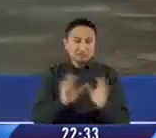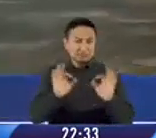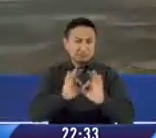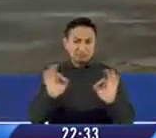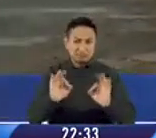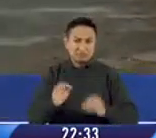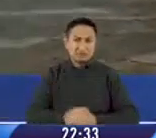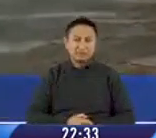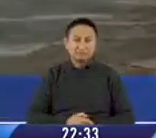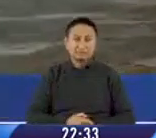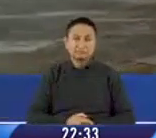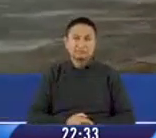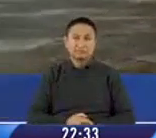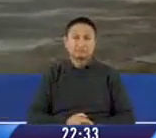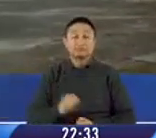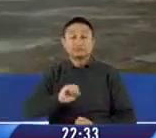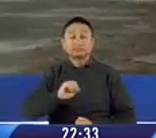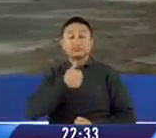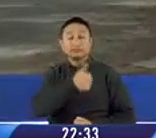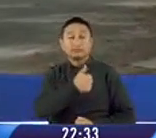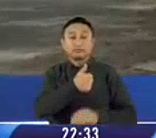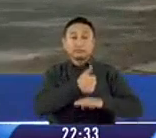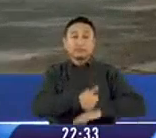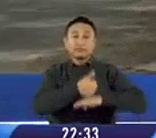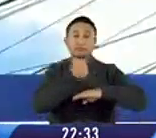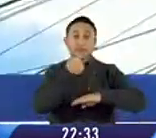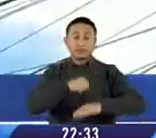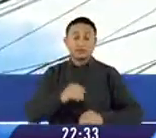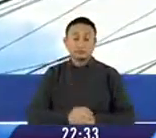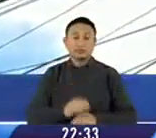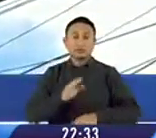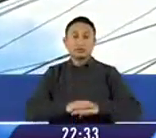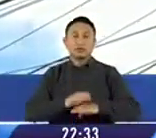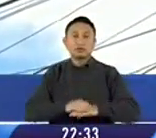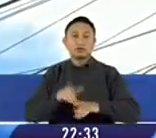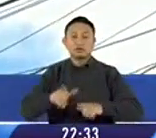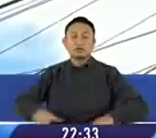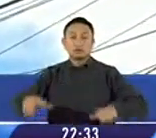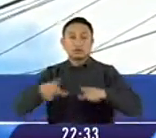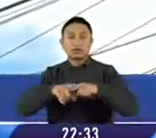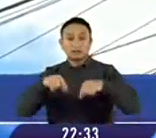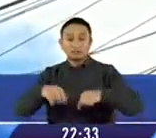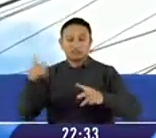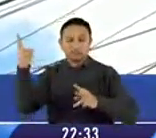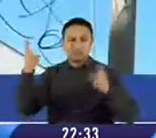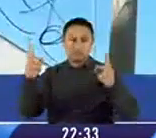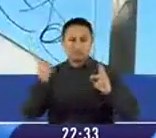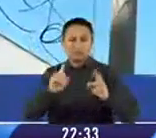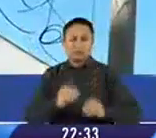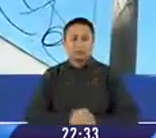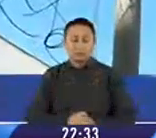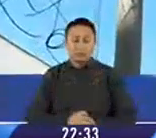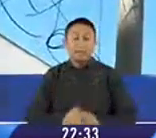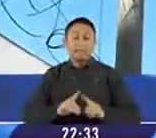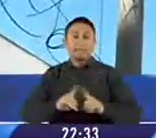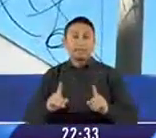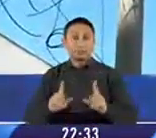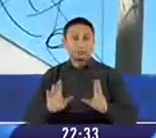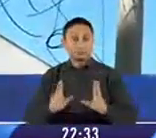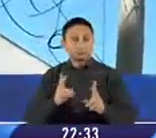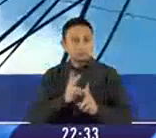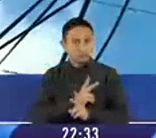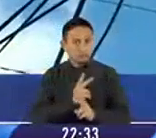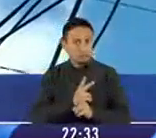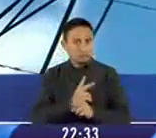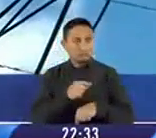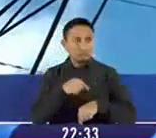no debe preocuparse. La misma entidad informó que esto se debe a que en estos lugares no se cortará la energía, pero aún así debe estar alerta con